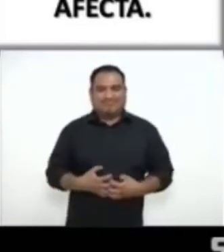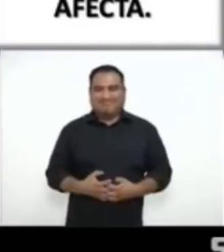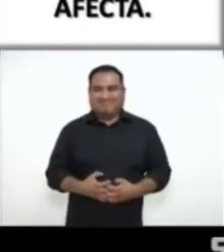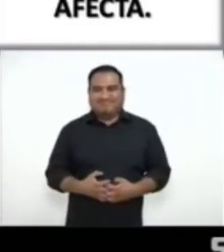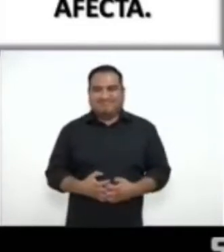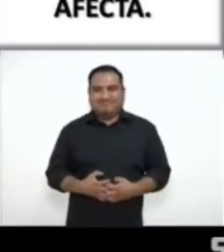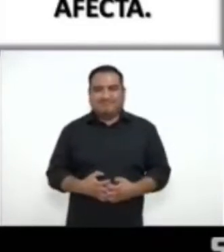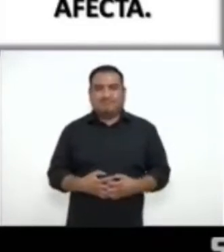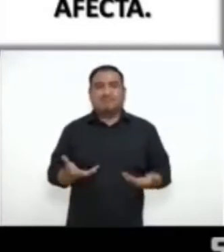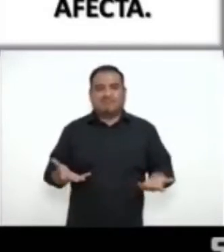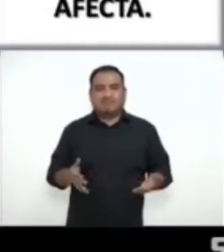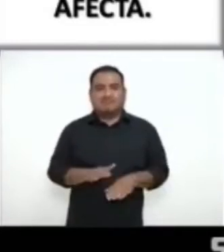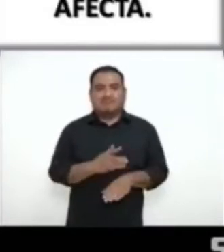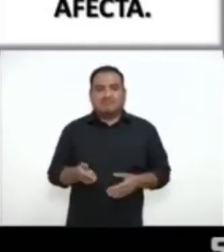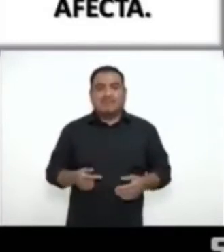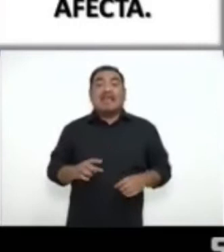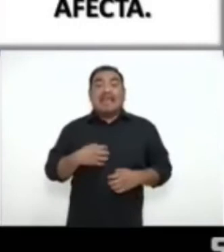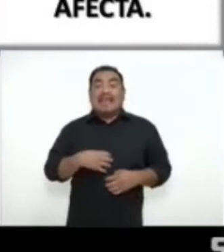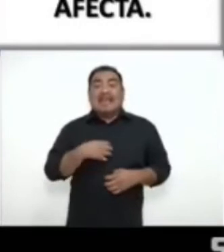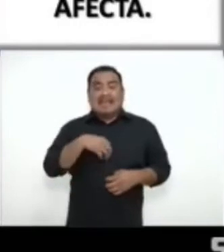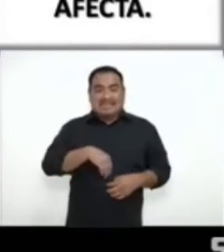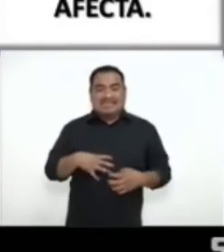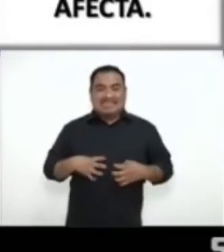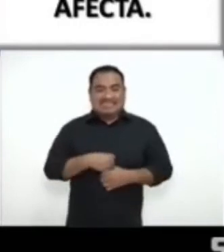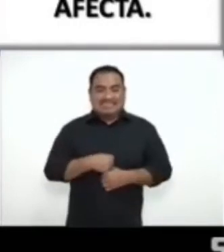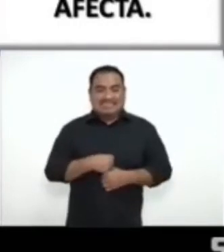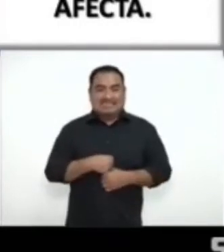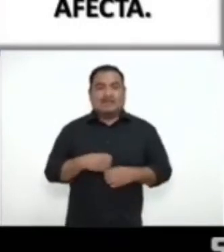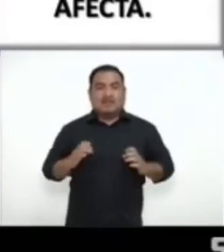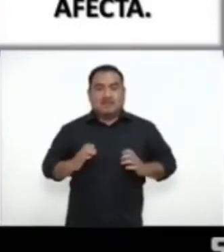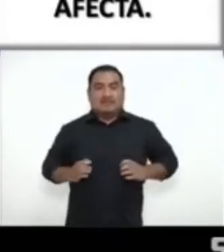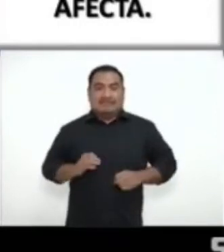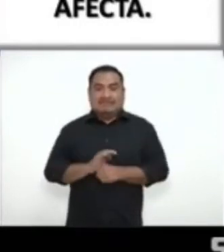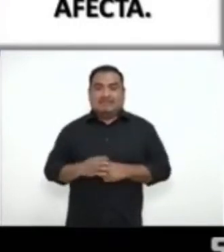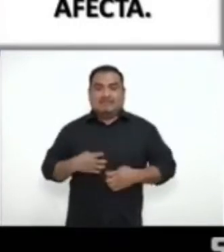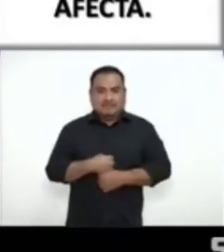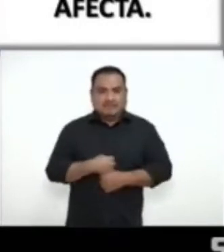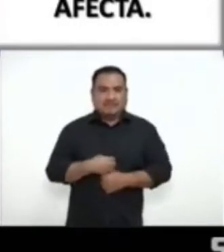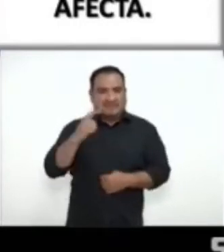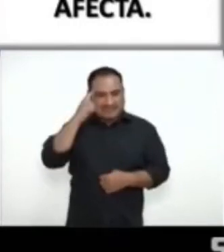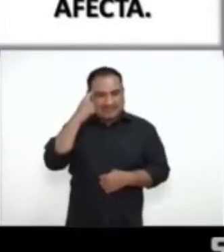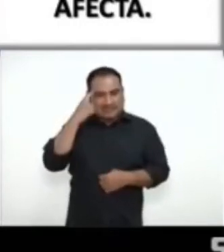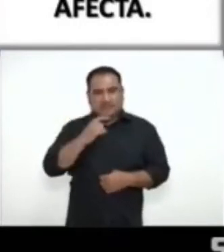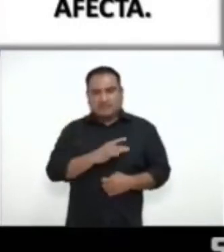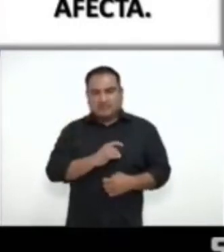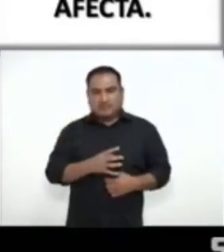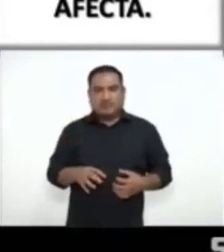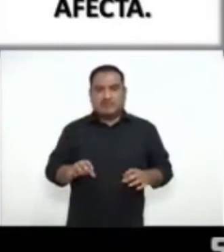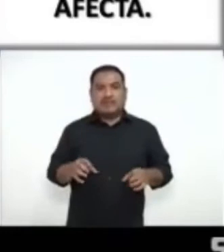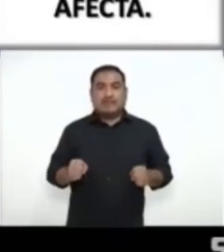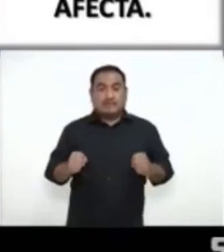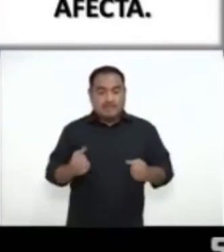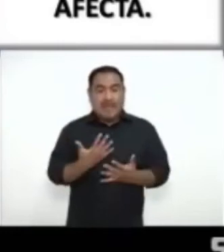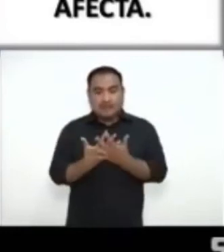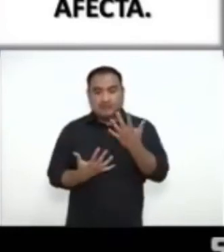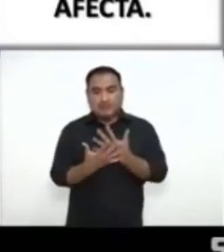la curvatura menor se cierra y no deja pasar el alimento, ¿no? Y mis puños están